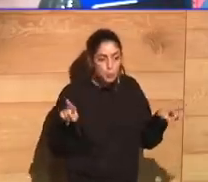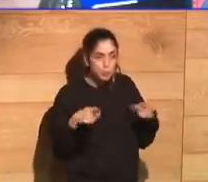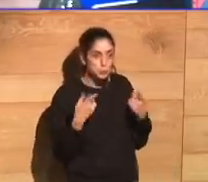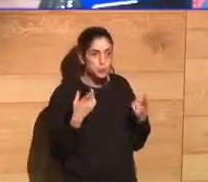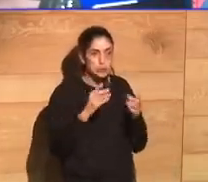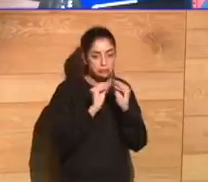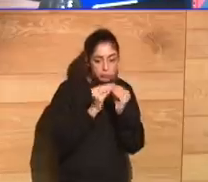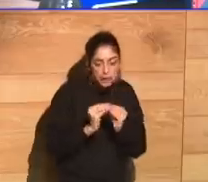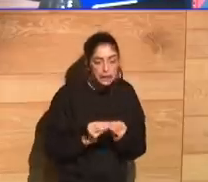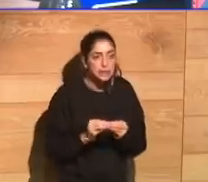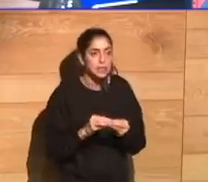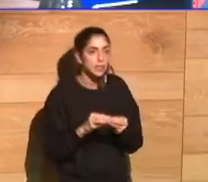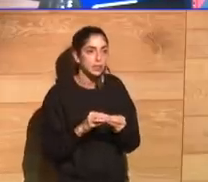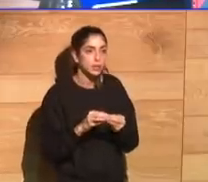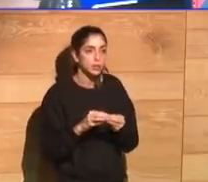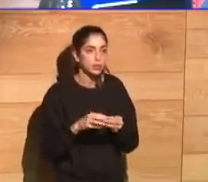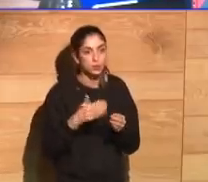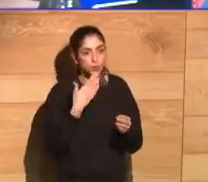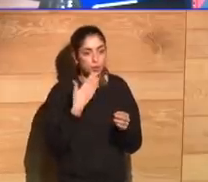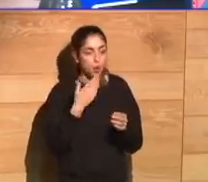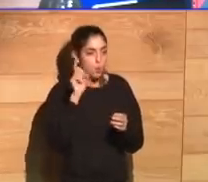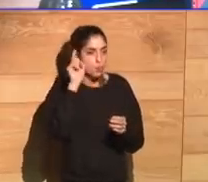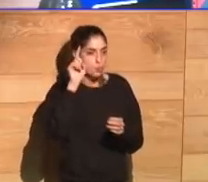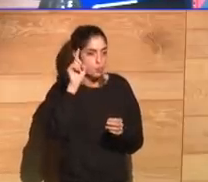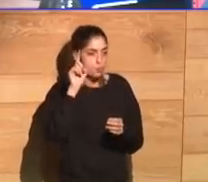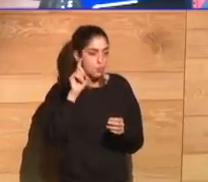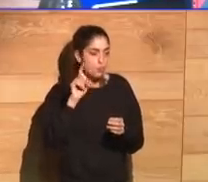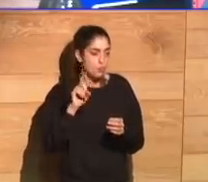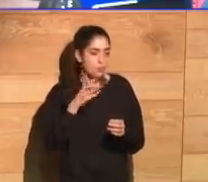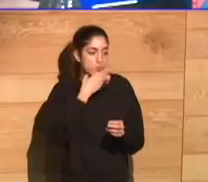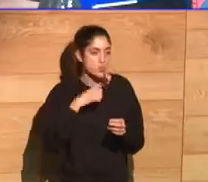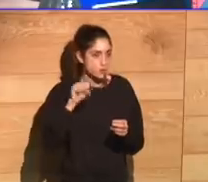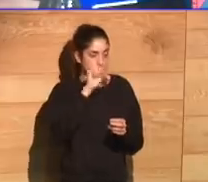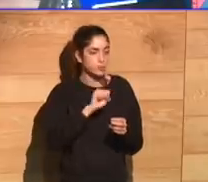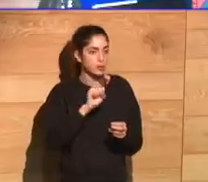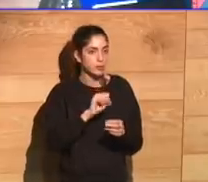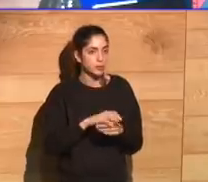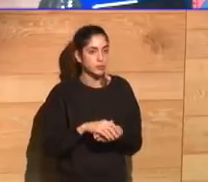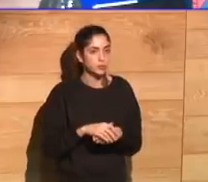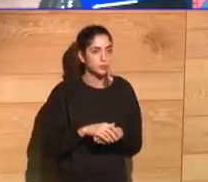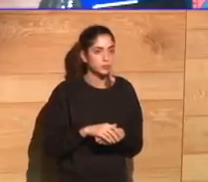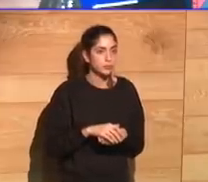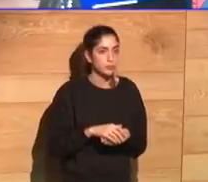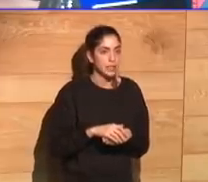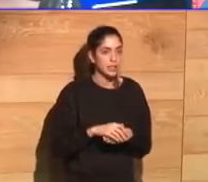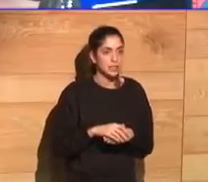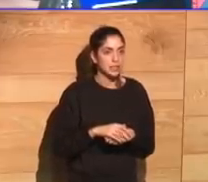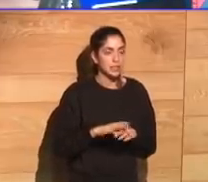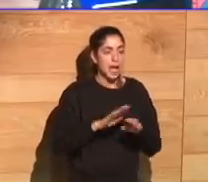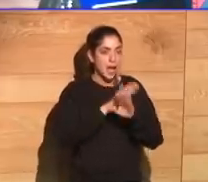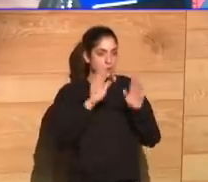orquestaciones, que es de auténtico maestro, con una fuerza enorme. Después con su tema de Krypton, con el tema del vuelo, en fin, consigue crear una especie de